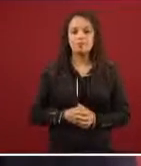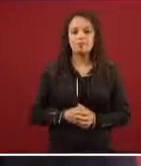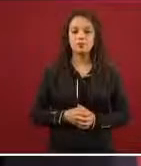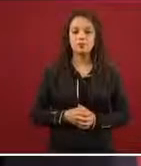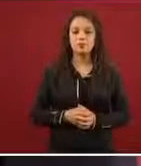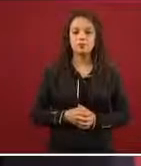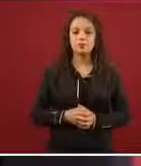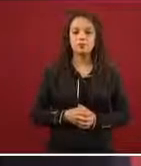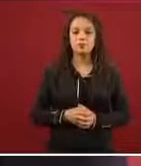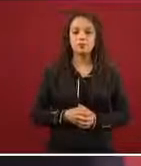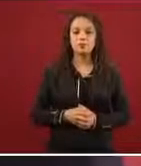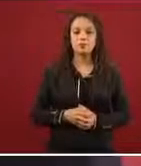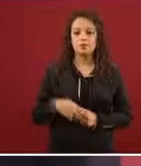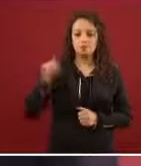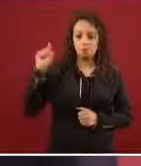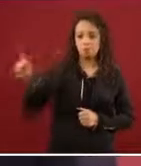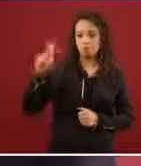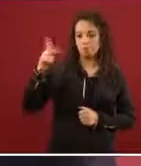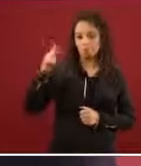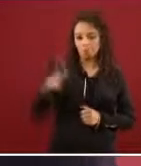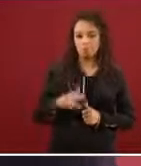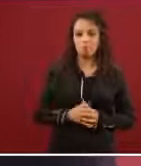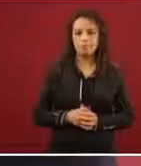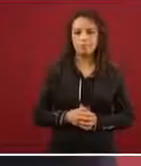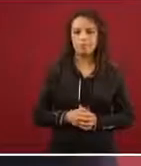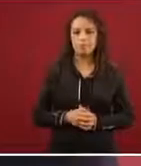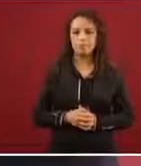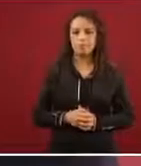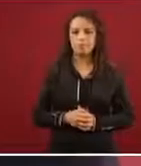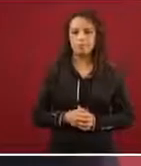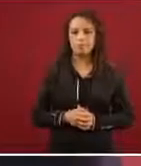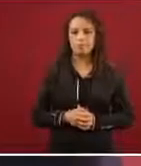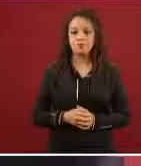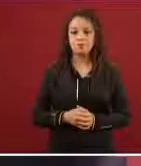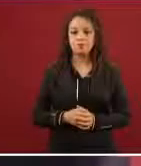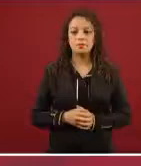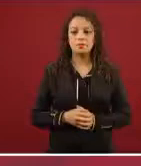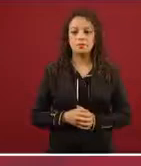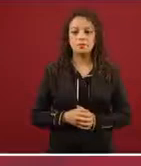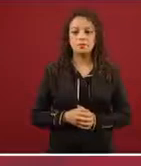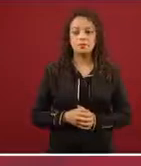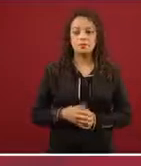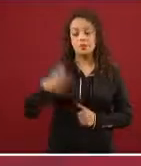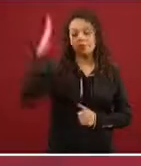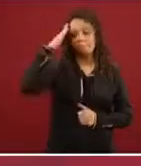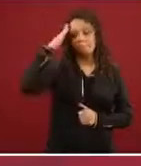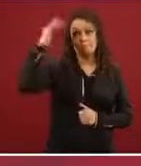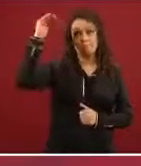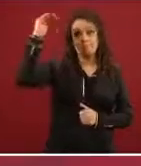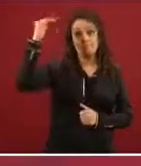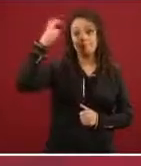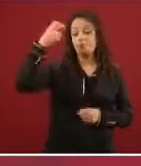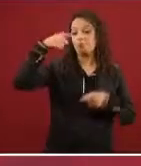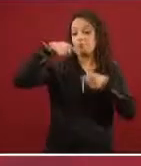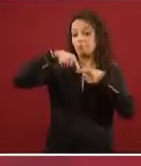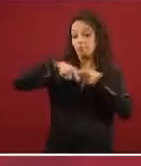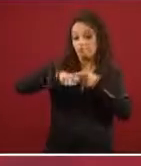el Poder Ejecutivo, y empezaba desde arriba.